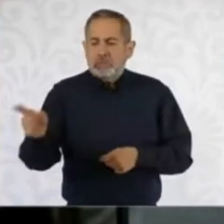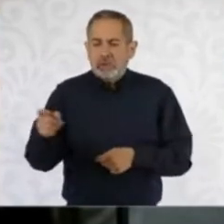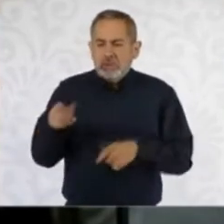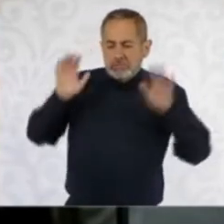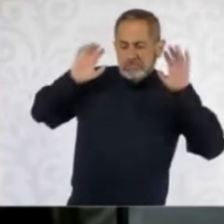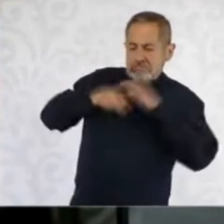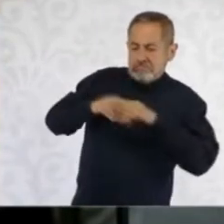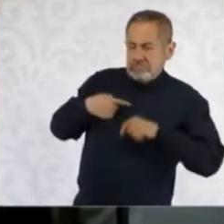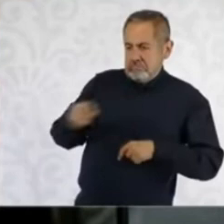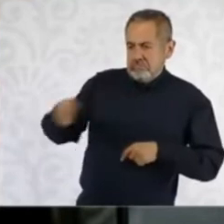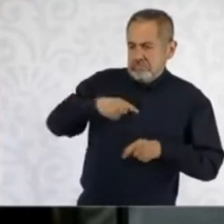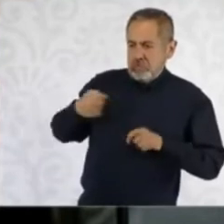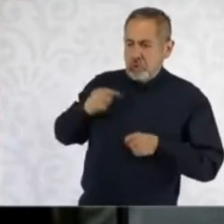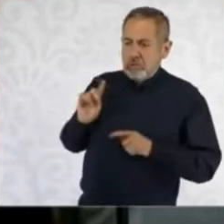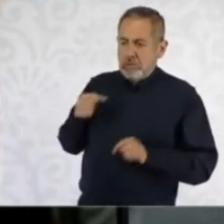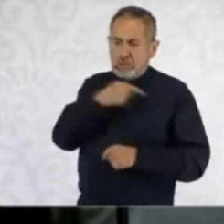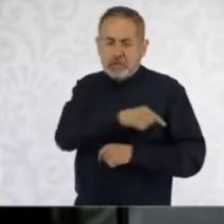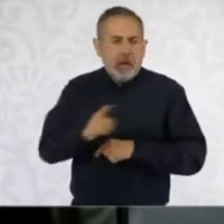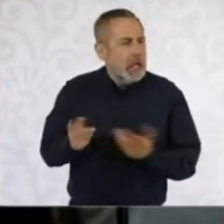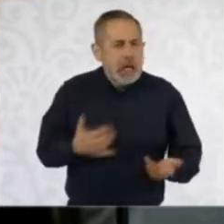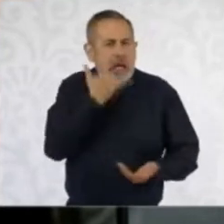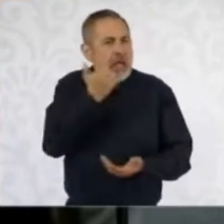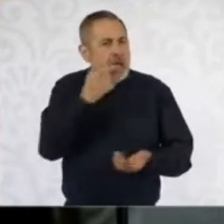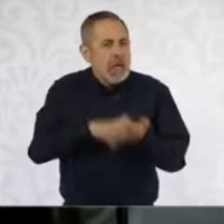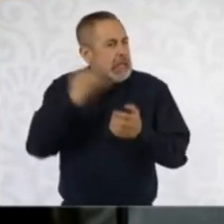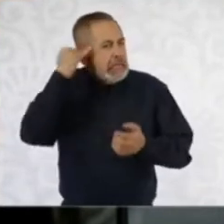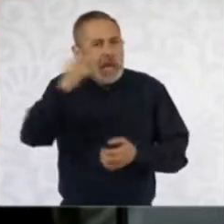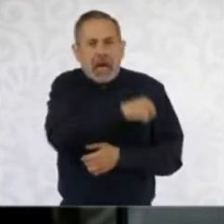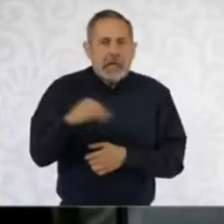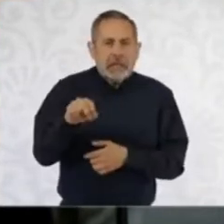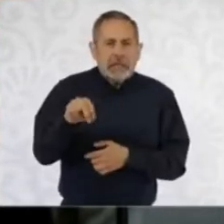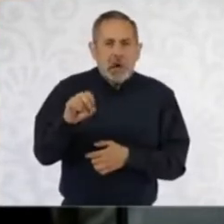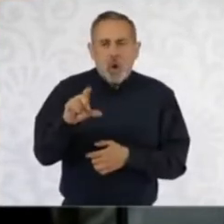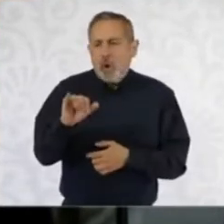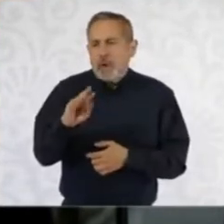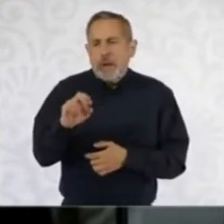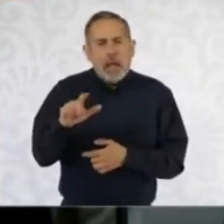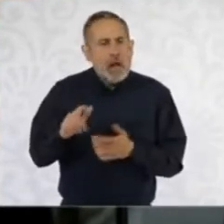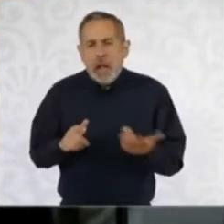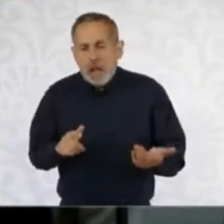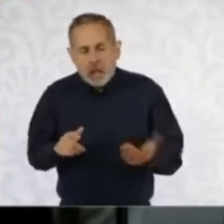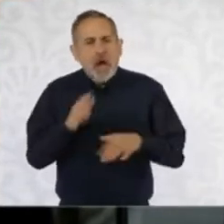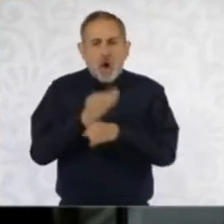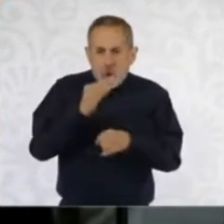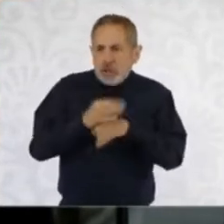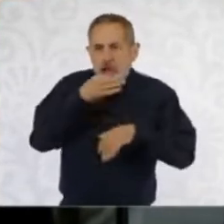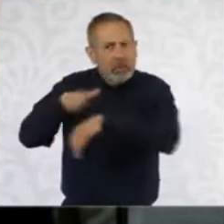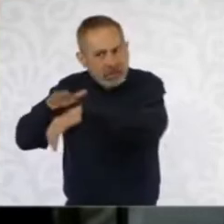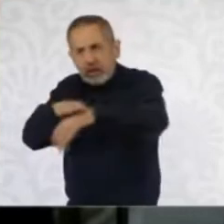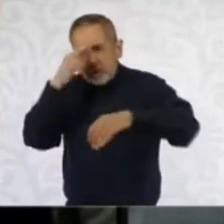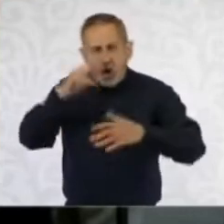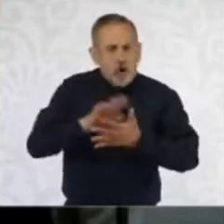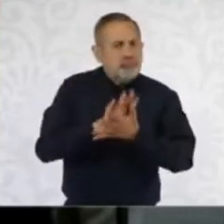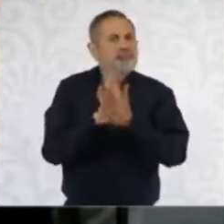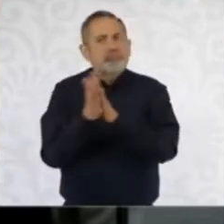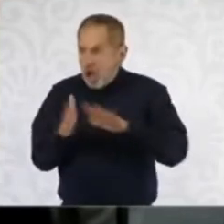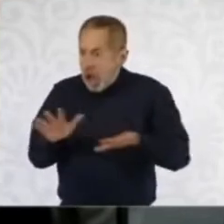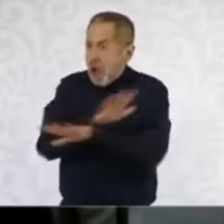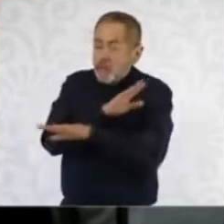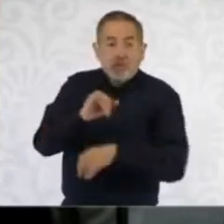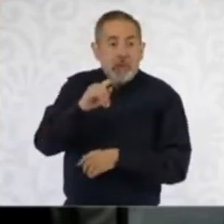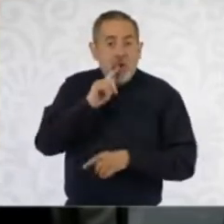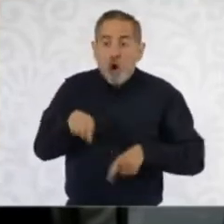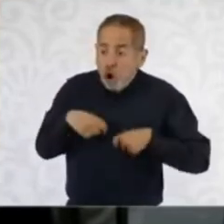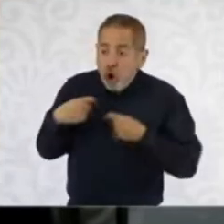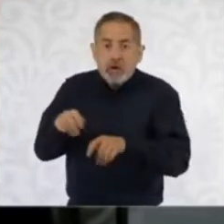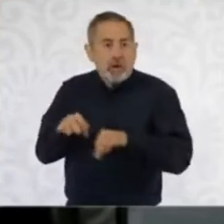también, de alguna manera, pues hacerle ver al pueblo de México, pues cómo se ha venido transformando precisamente empleos, lo que es